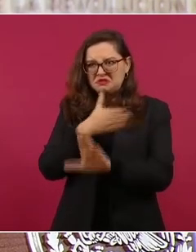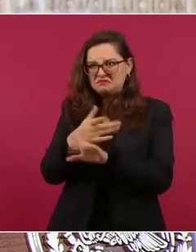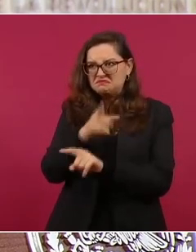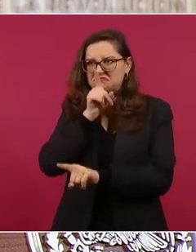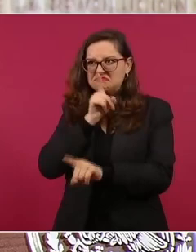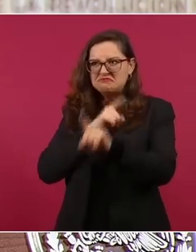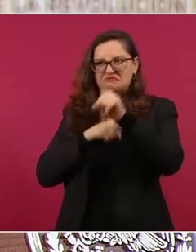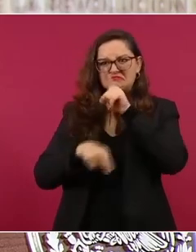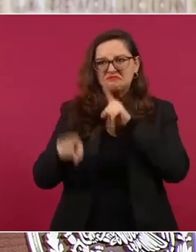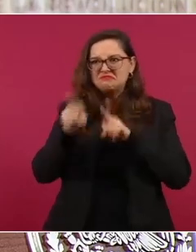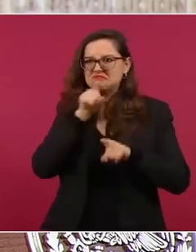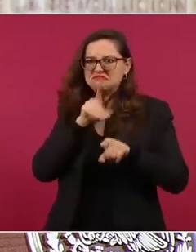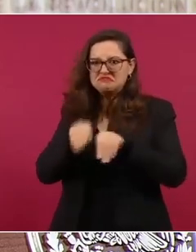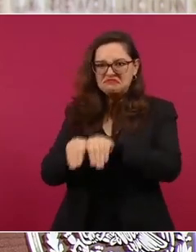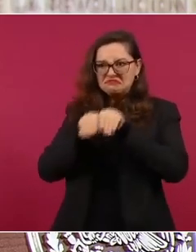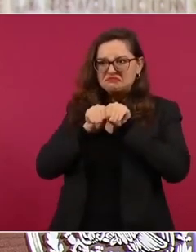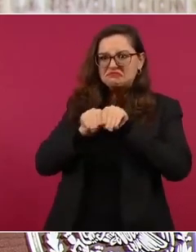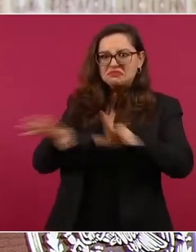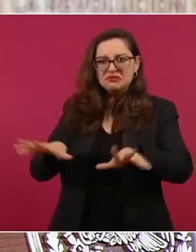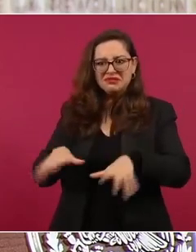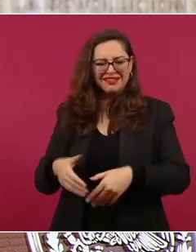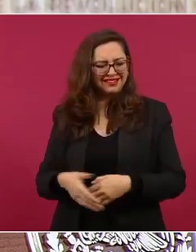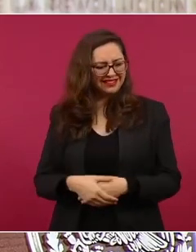Y además, inmoral.